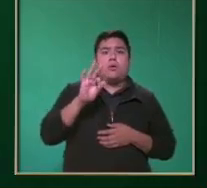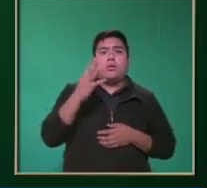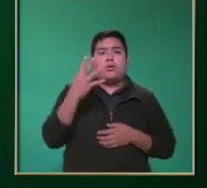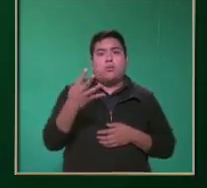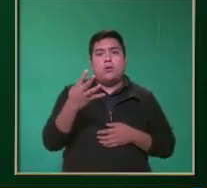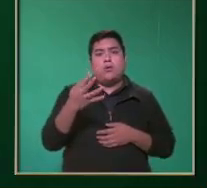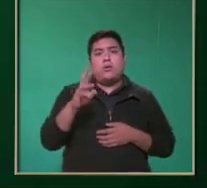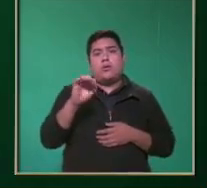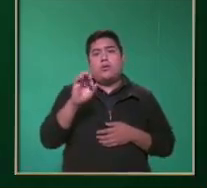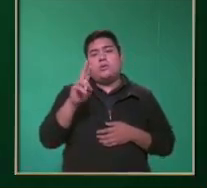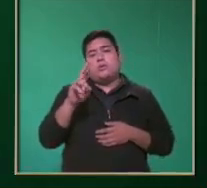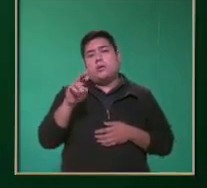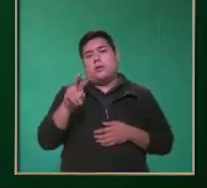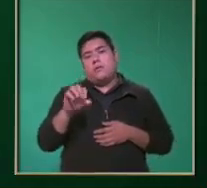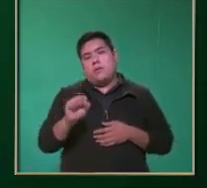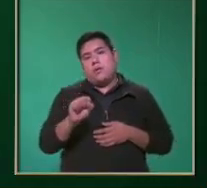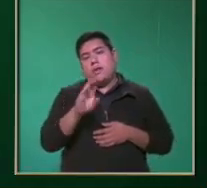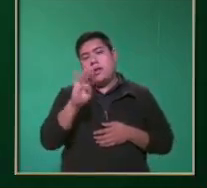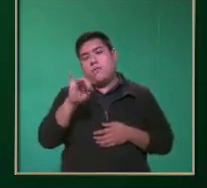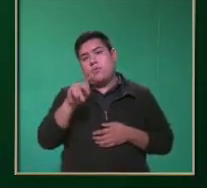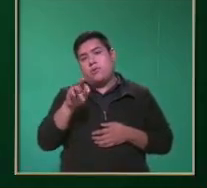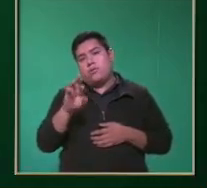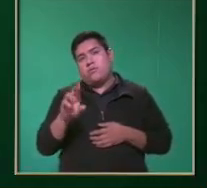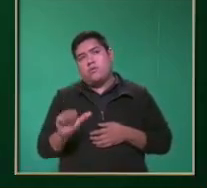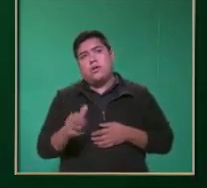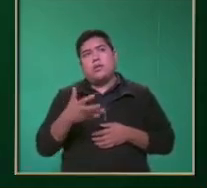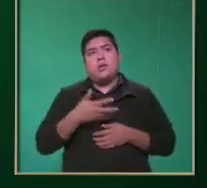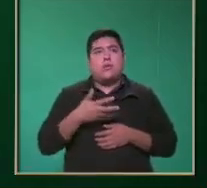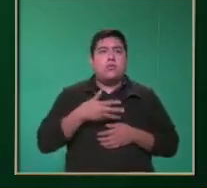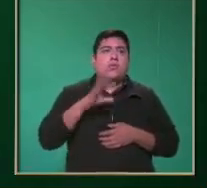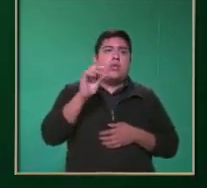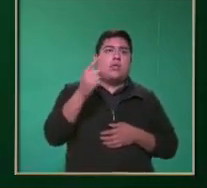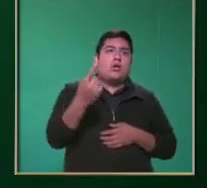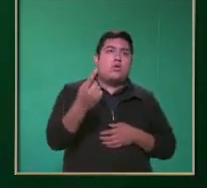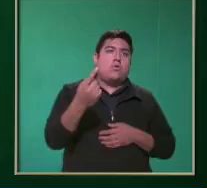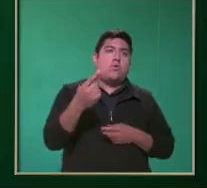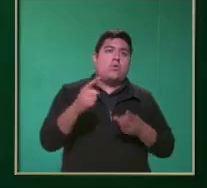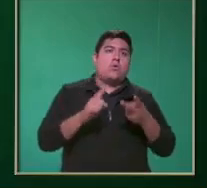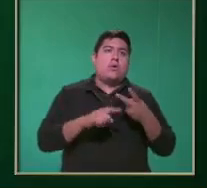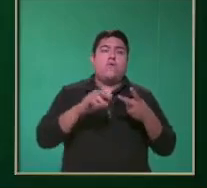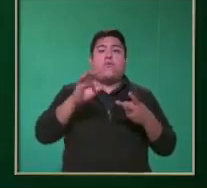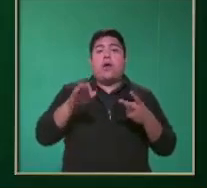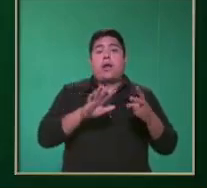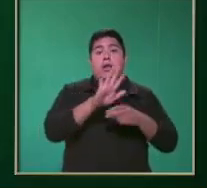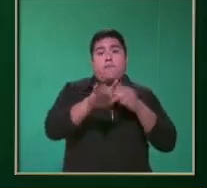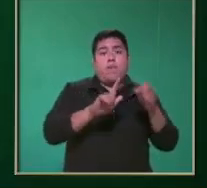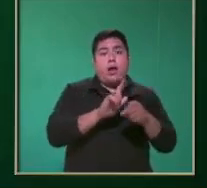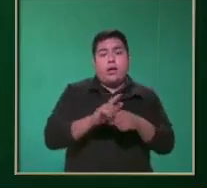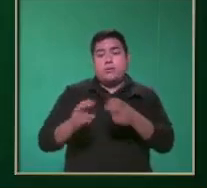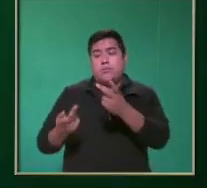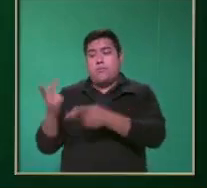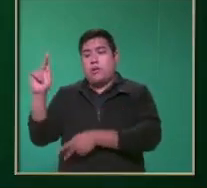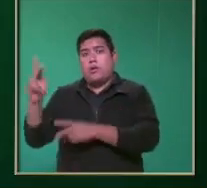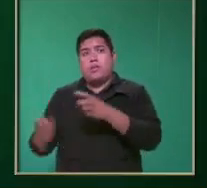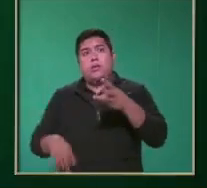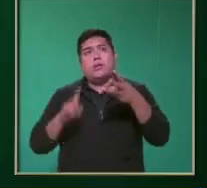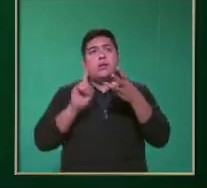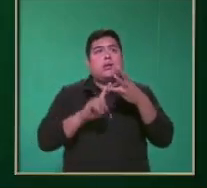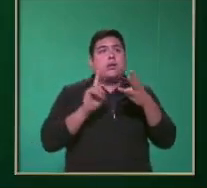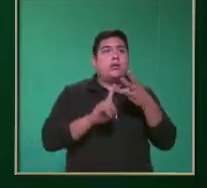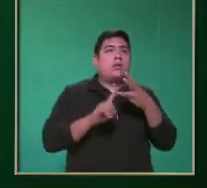biosfera, tenemos 41 áreas de protección de flora y fauna, tenemos 67 parques nacionales y